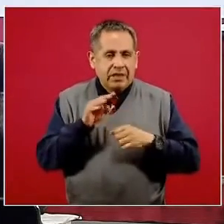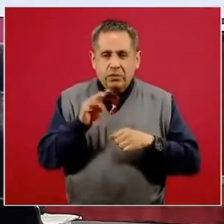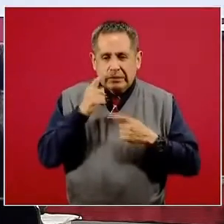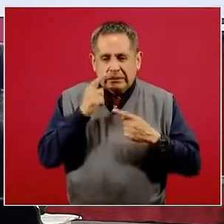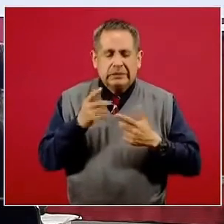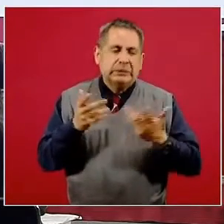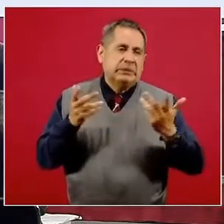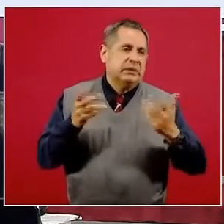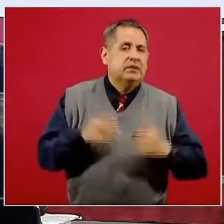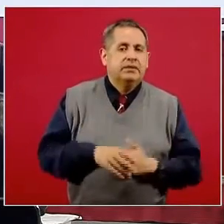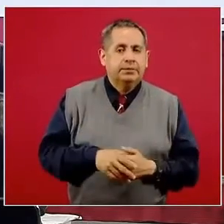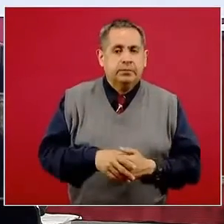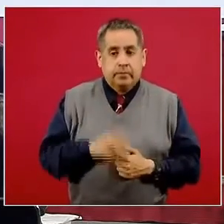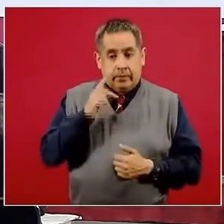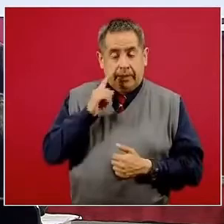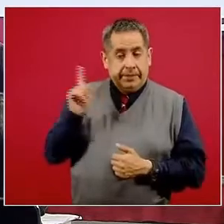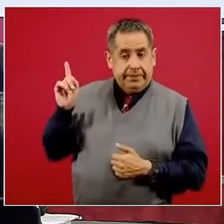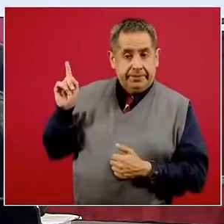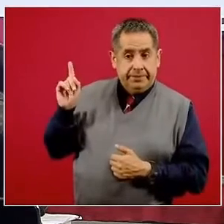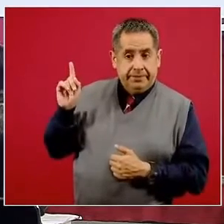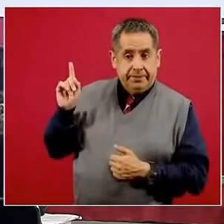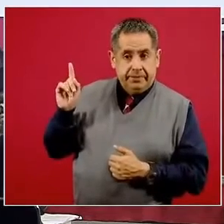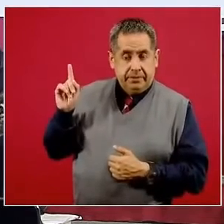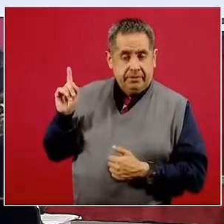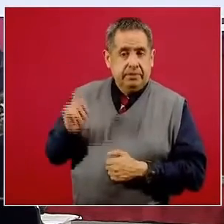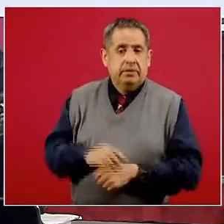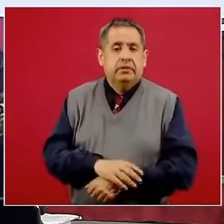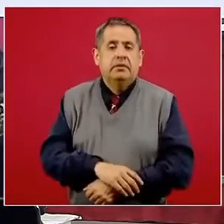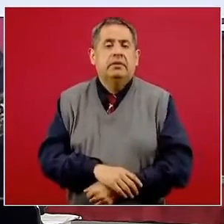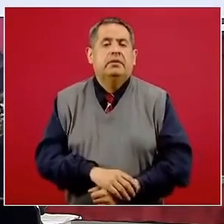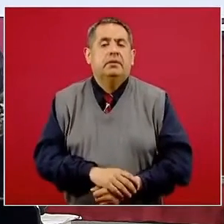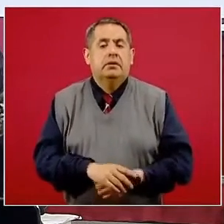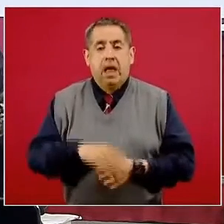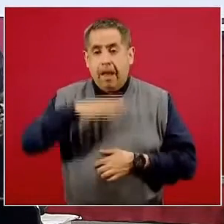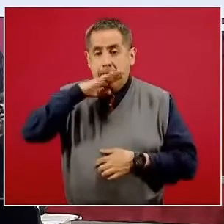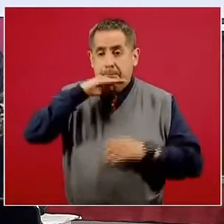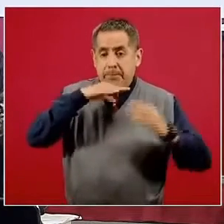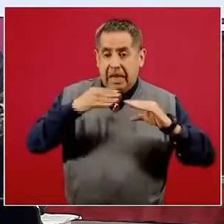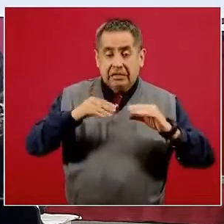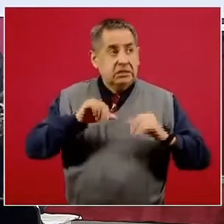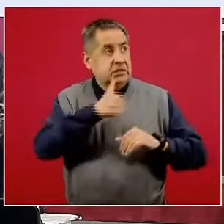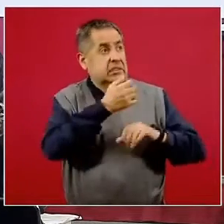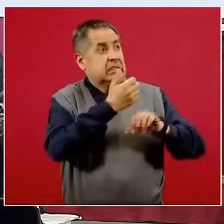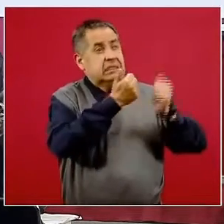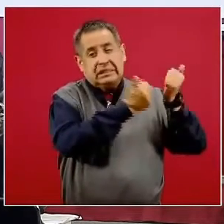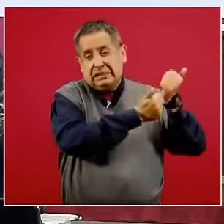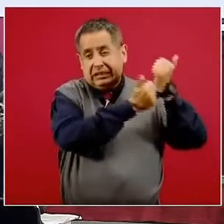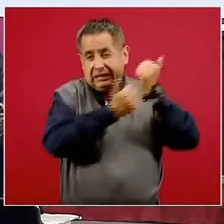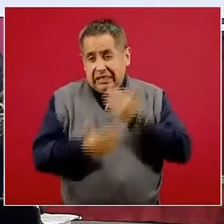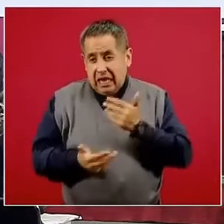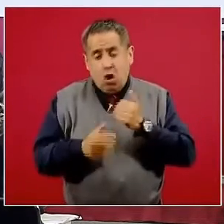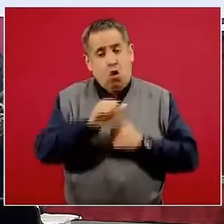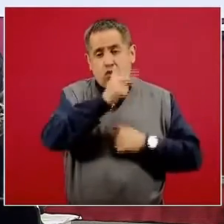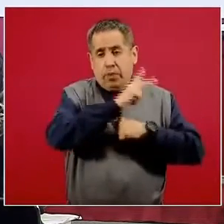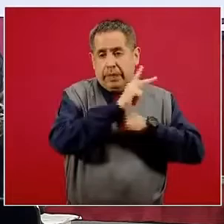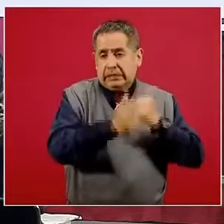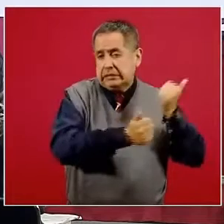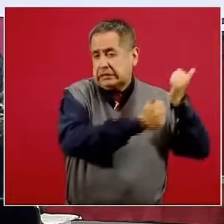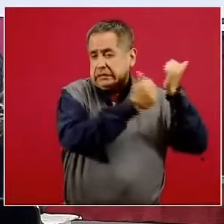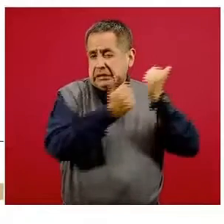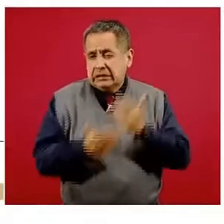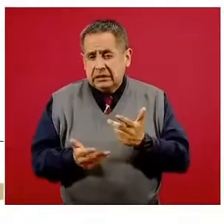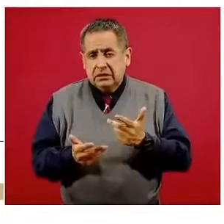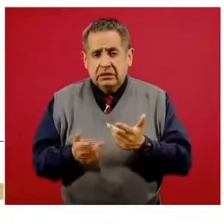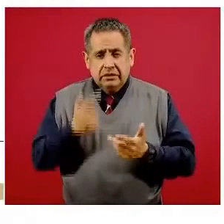Aquí en esta gráfica ustedes podrán ver que el maíz importado en millones de toneladas antes de